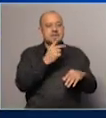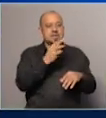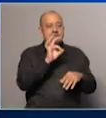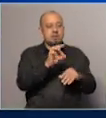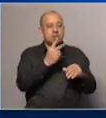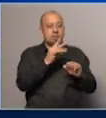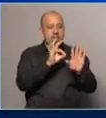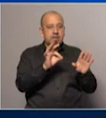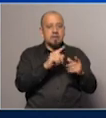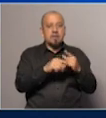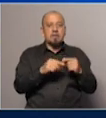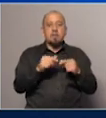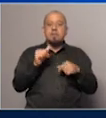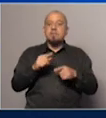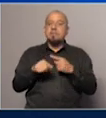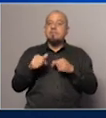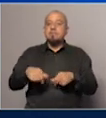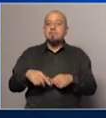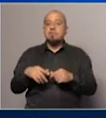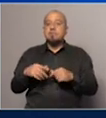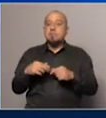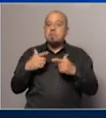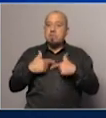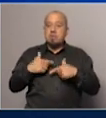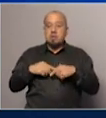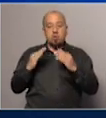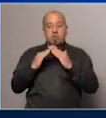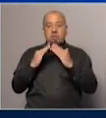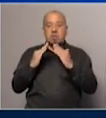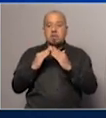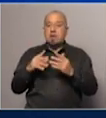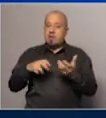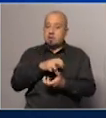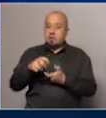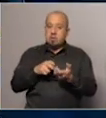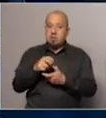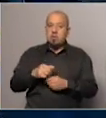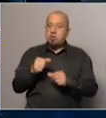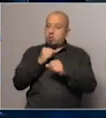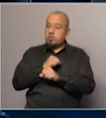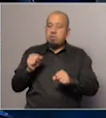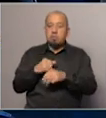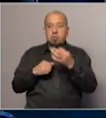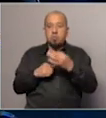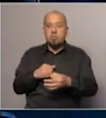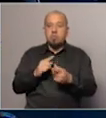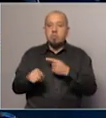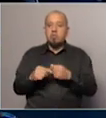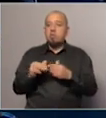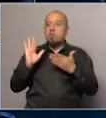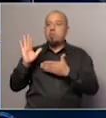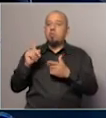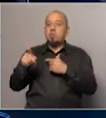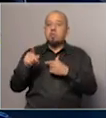del ministerio de vivienda es crítica es decir no se va a poder cumplir con la promesa